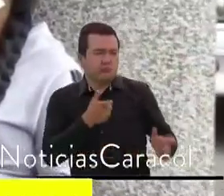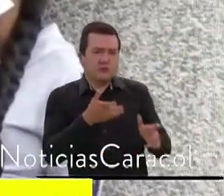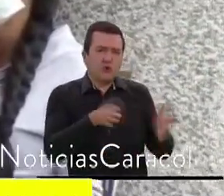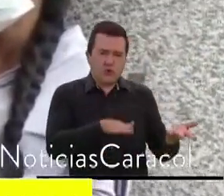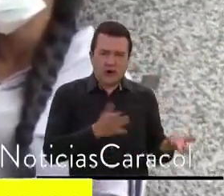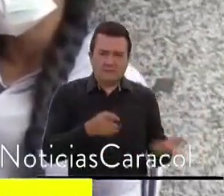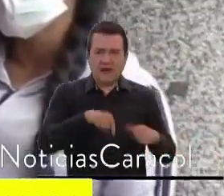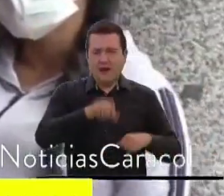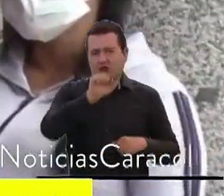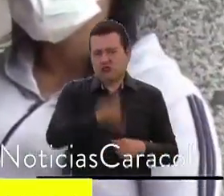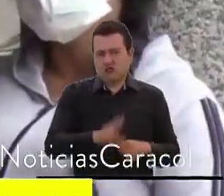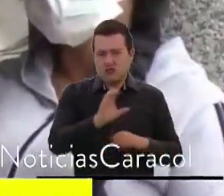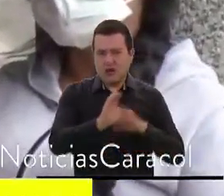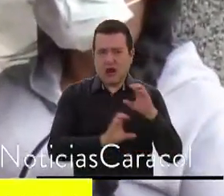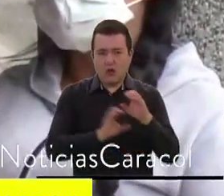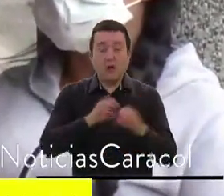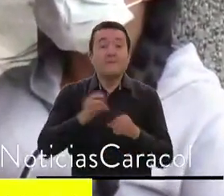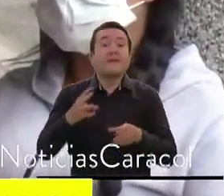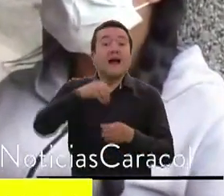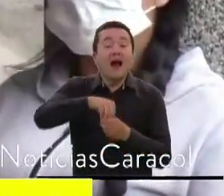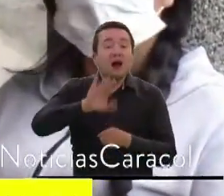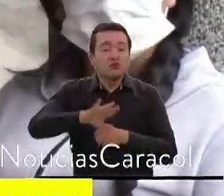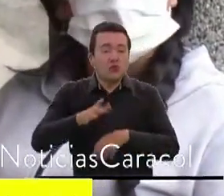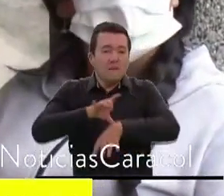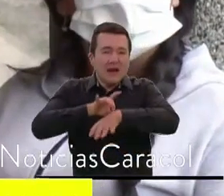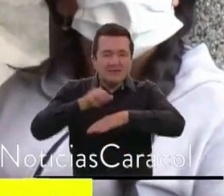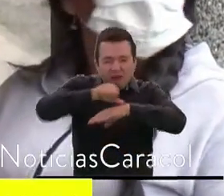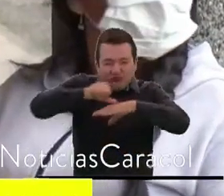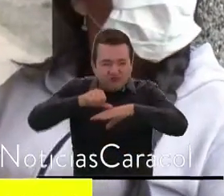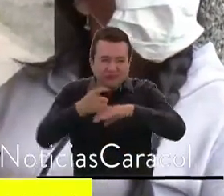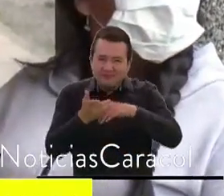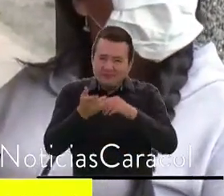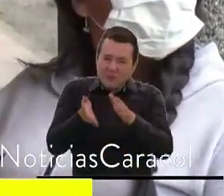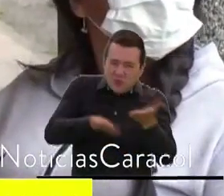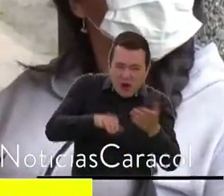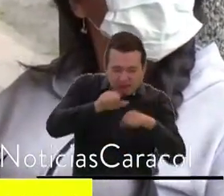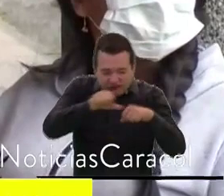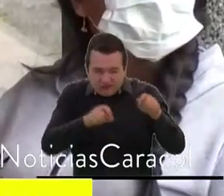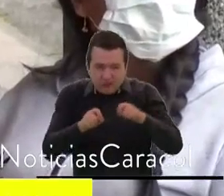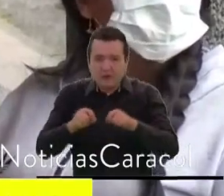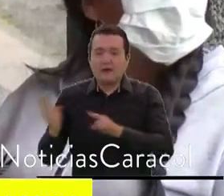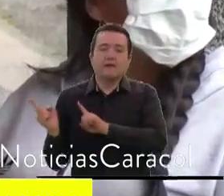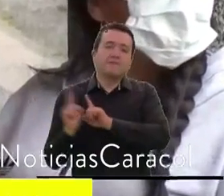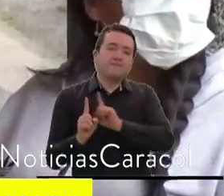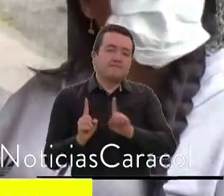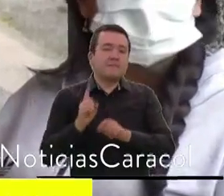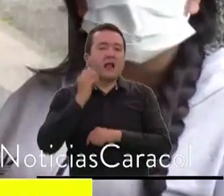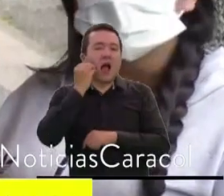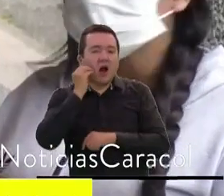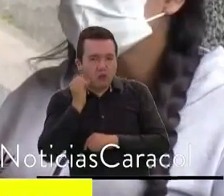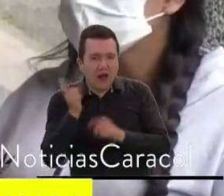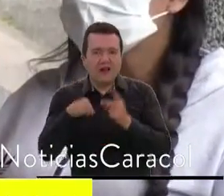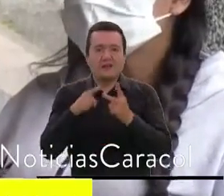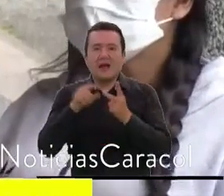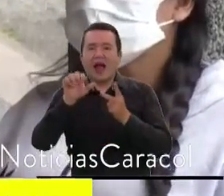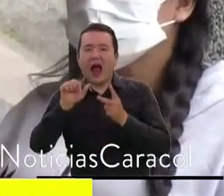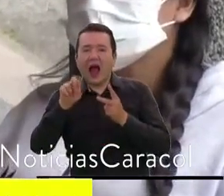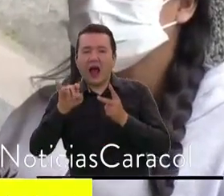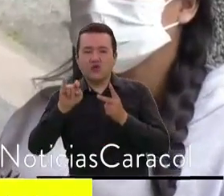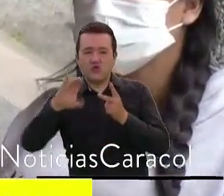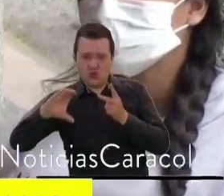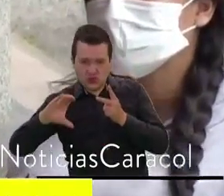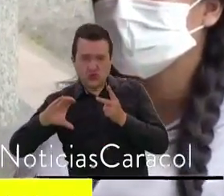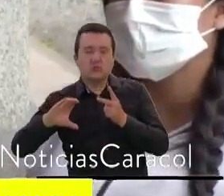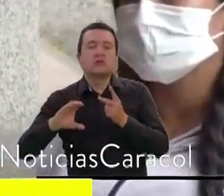Legal permanece la abuela, representantes de la NUC, esperando que les entreguen el cuerpo de Dayana Ojeda y de Kevin Rivero, el joven